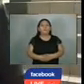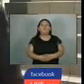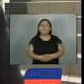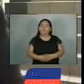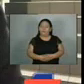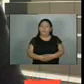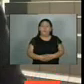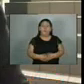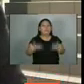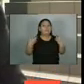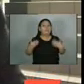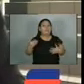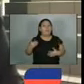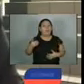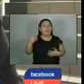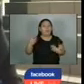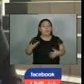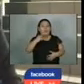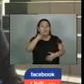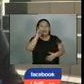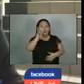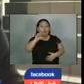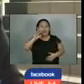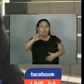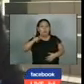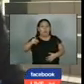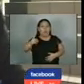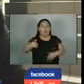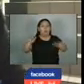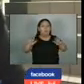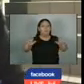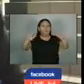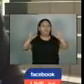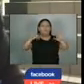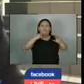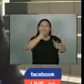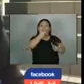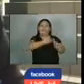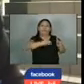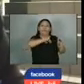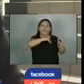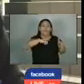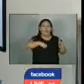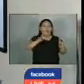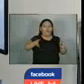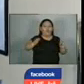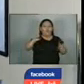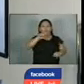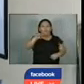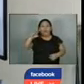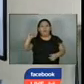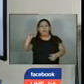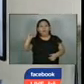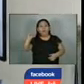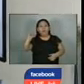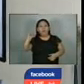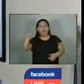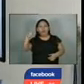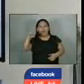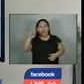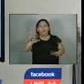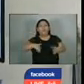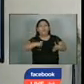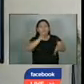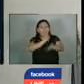Así es. A 3 años de prisión fue condenado el empresario del transporte público Catalino Miranda por los delitos de